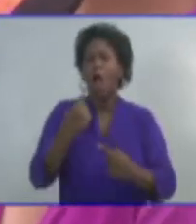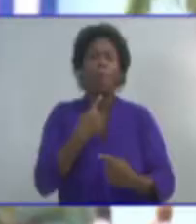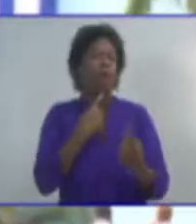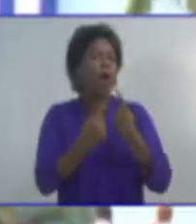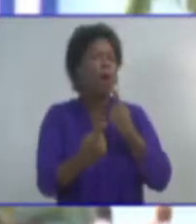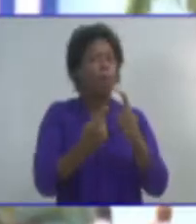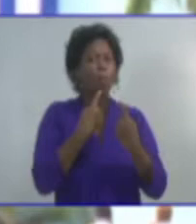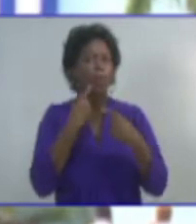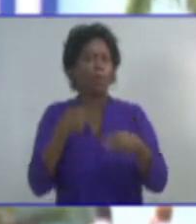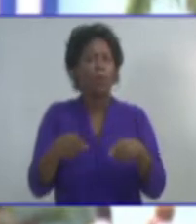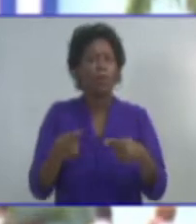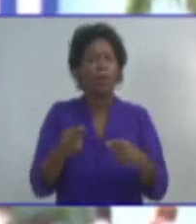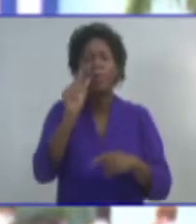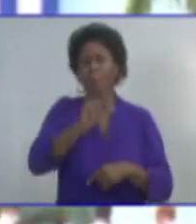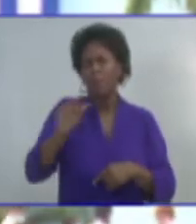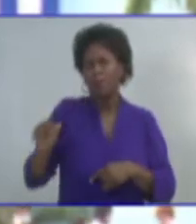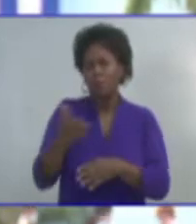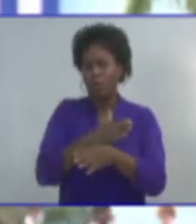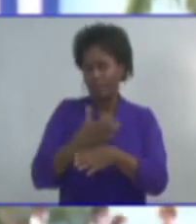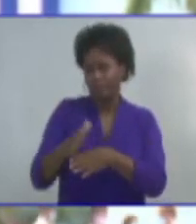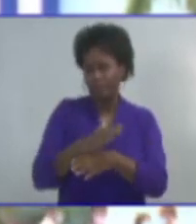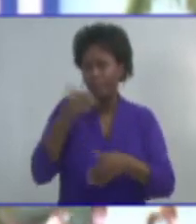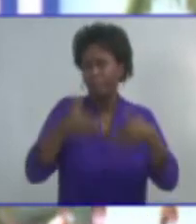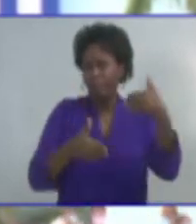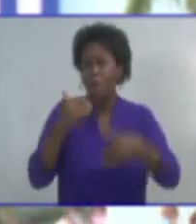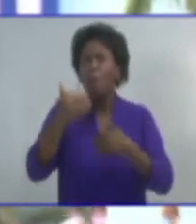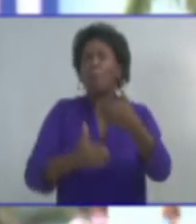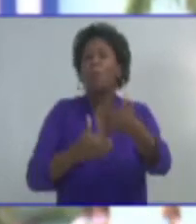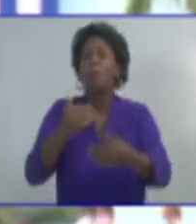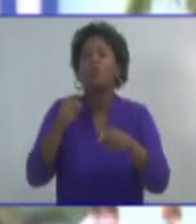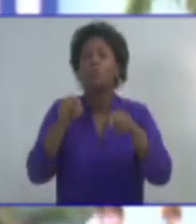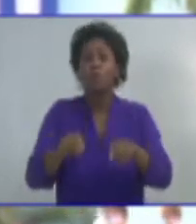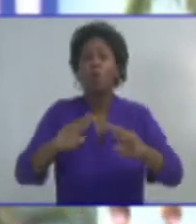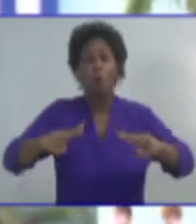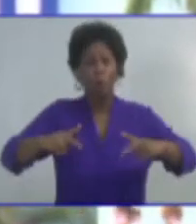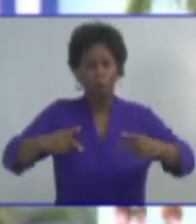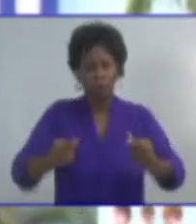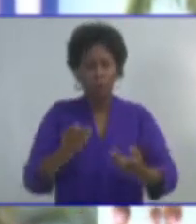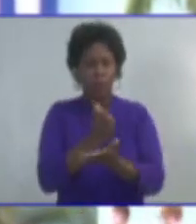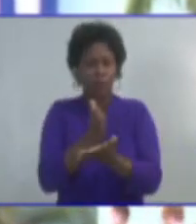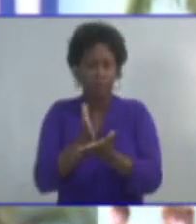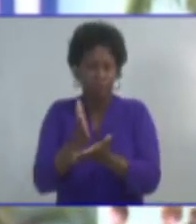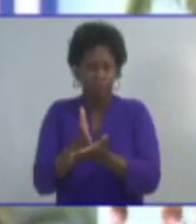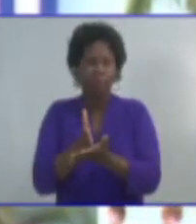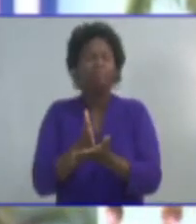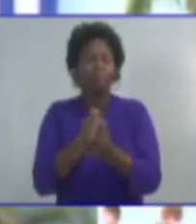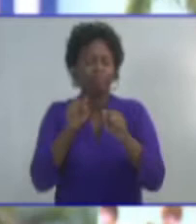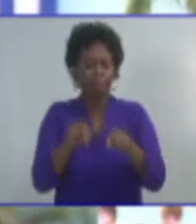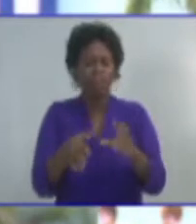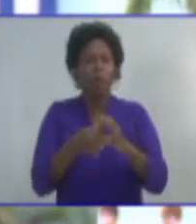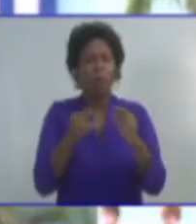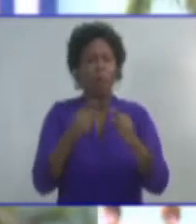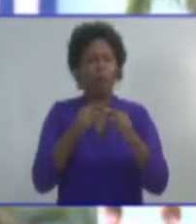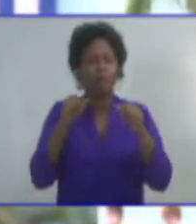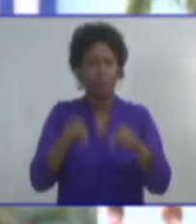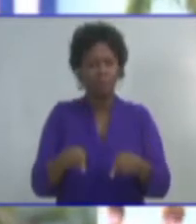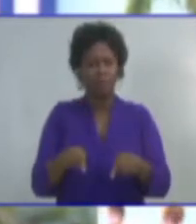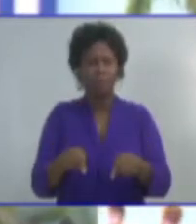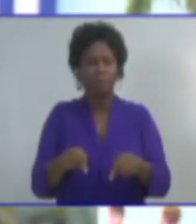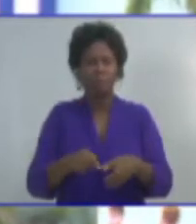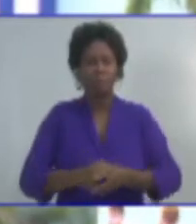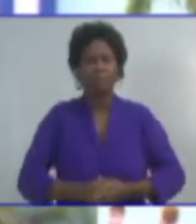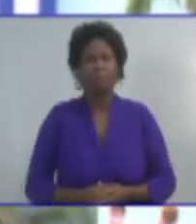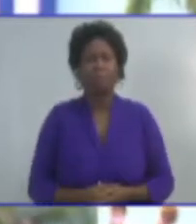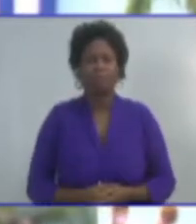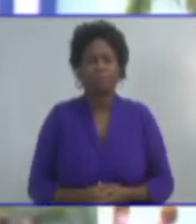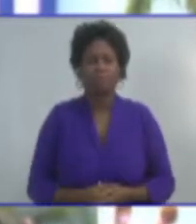opiniones de los participantes de este proceso ante el reinicio de las actividades presenciales en Guantánamo para el